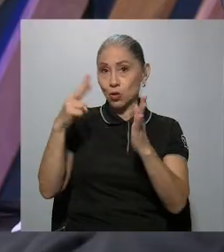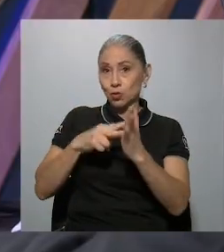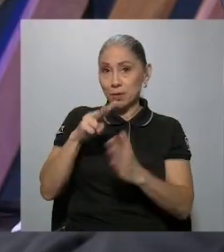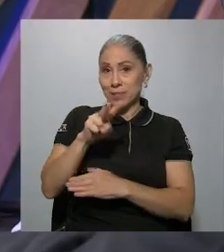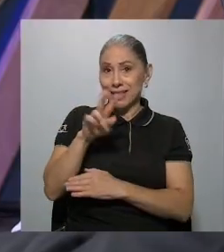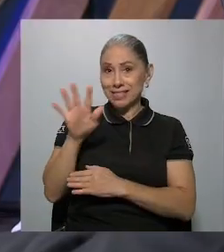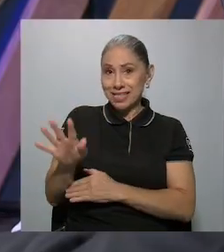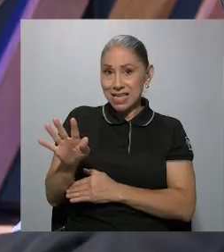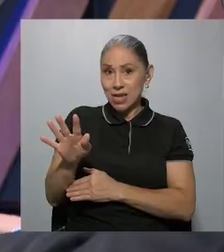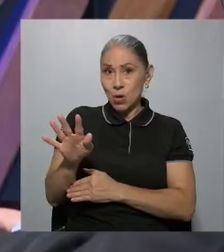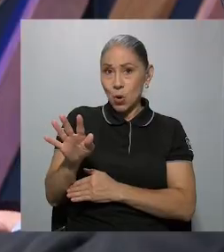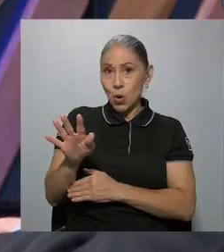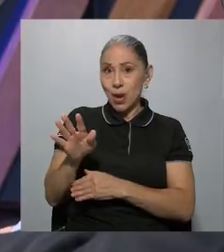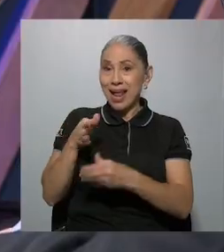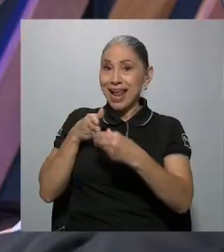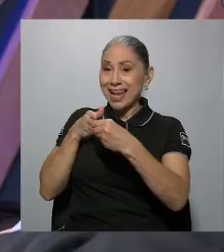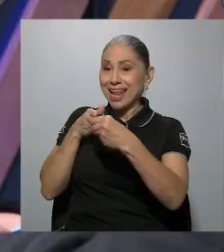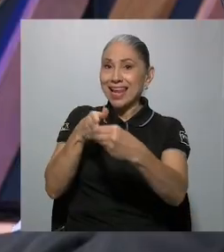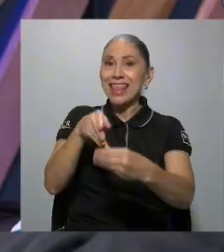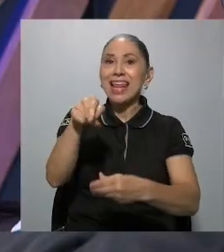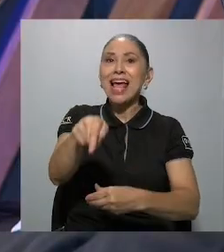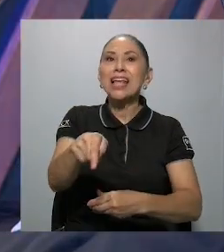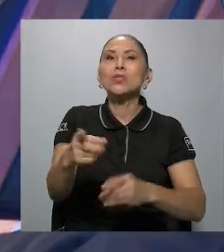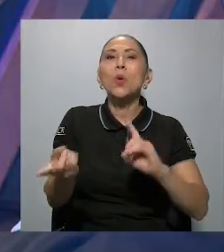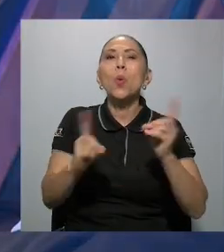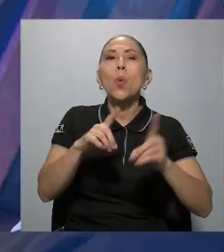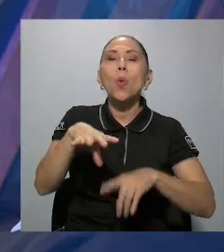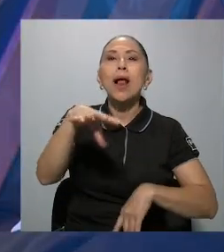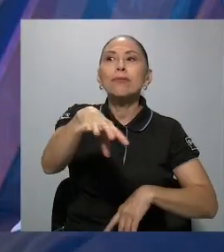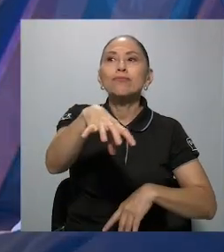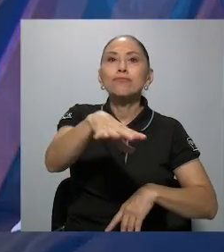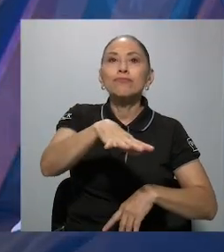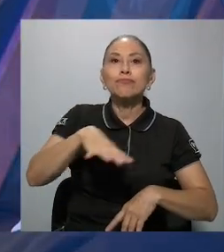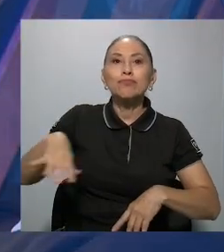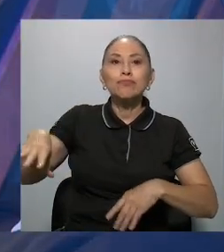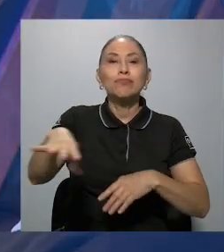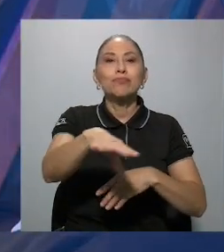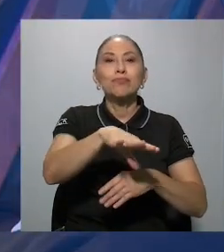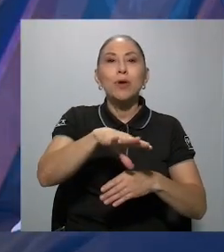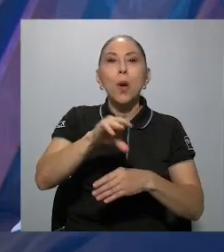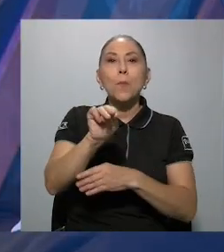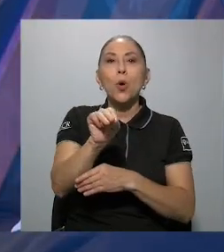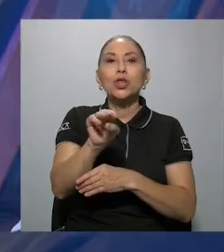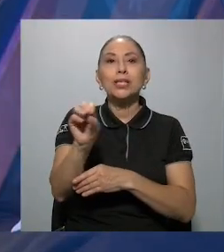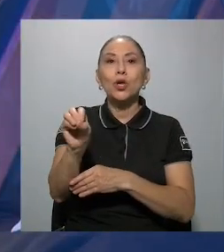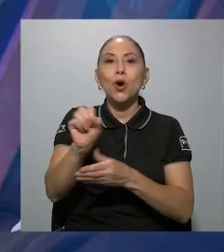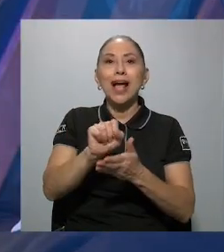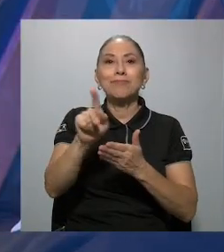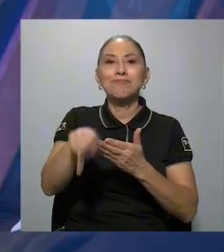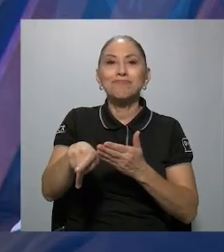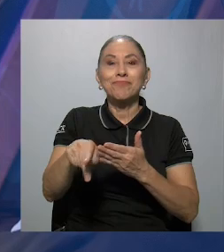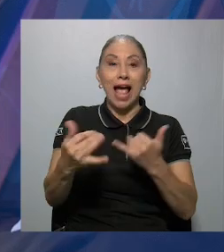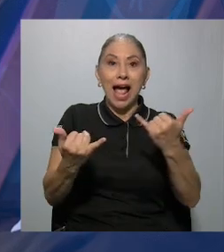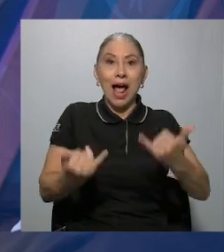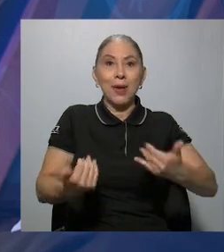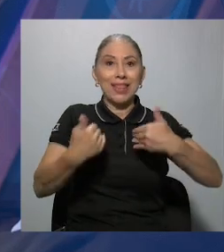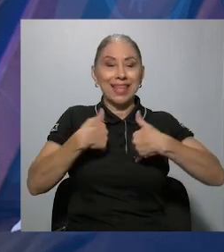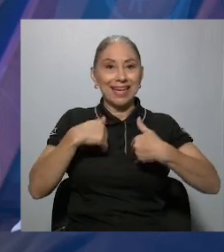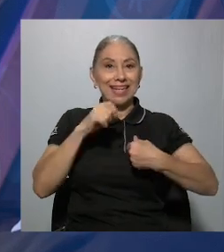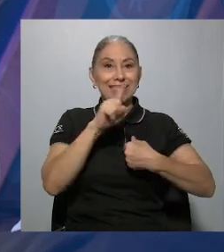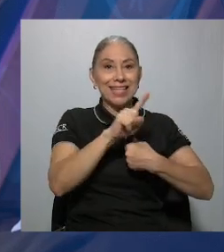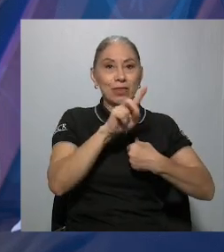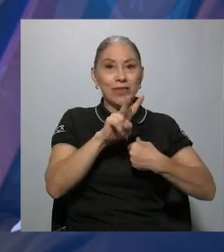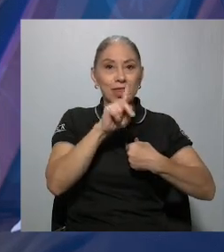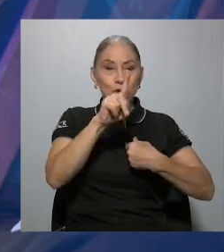joven. Para el 2025, quien lidera este indicador es Montes de Oca. Montes de